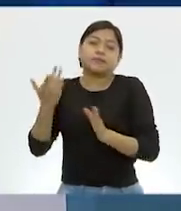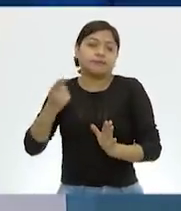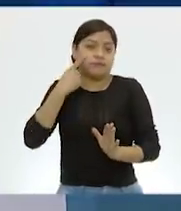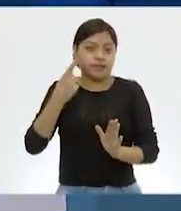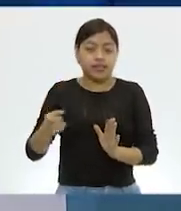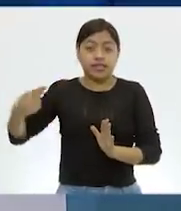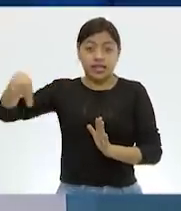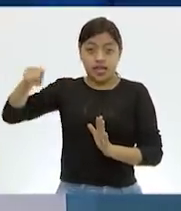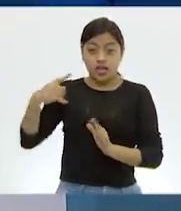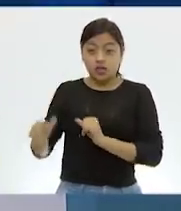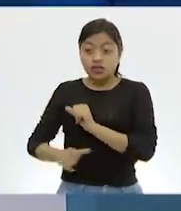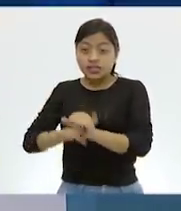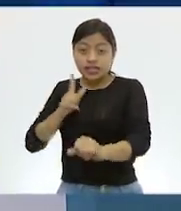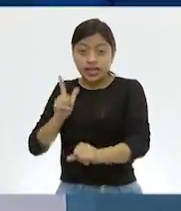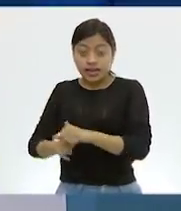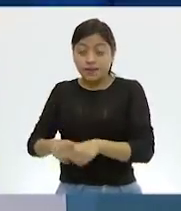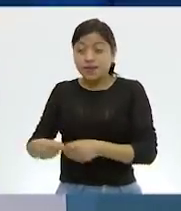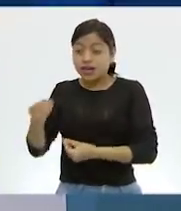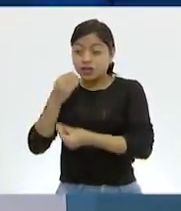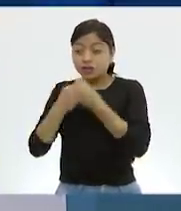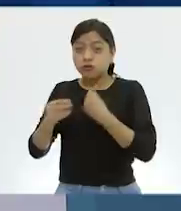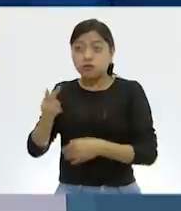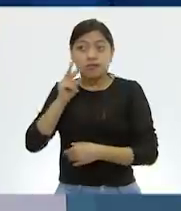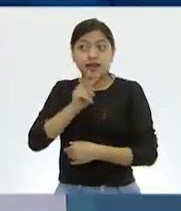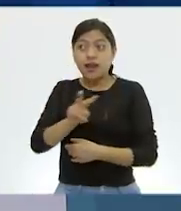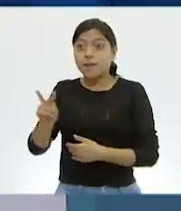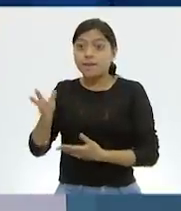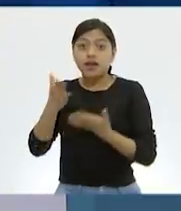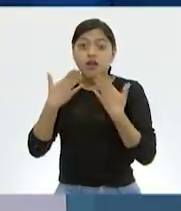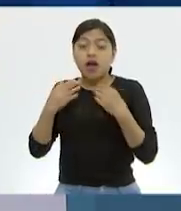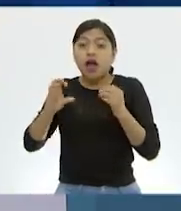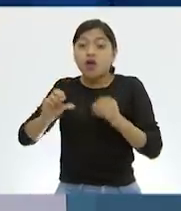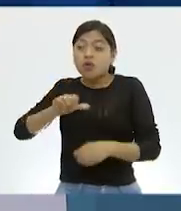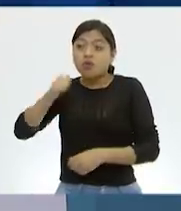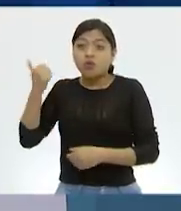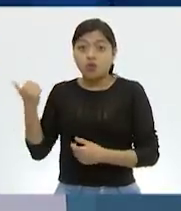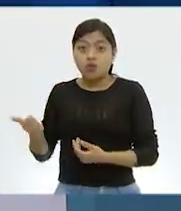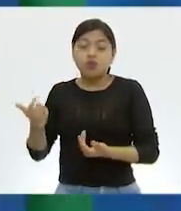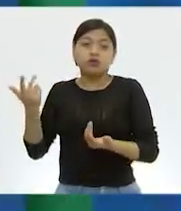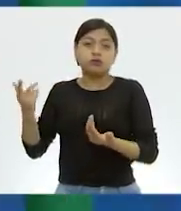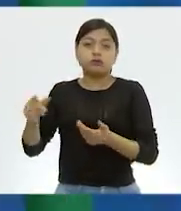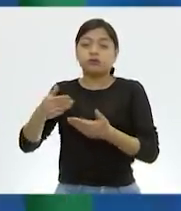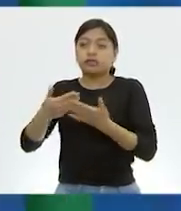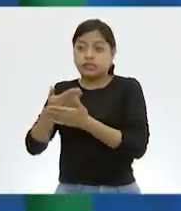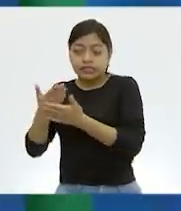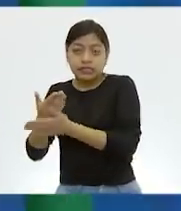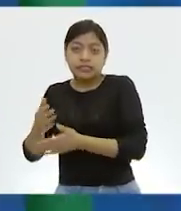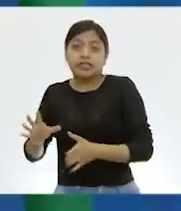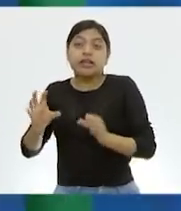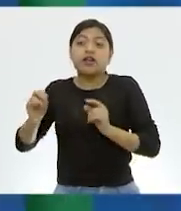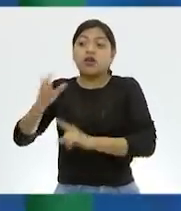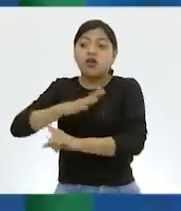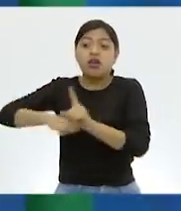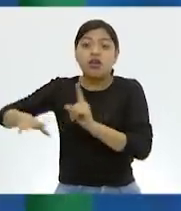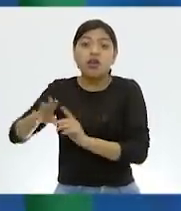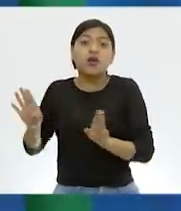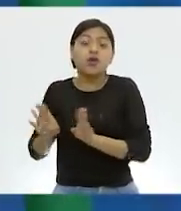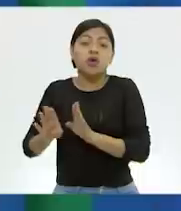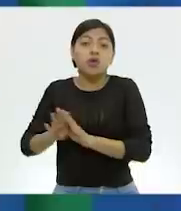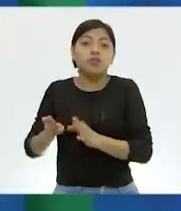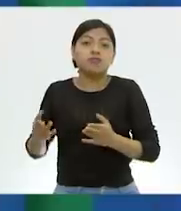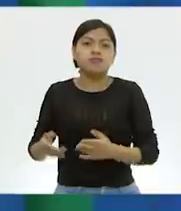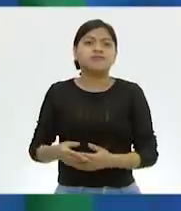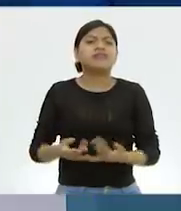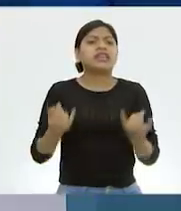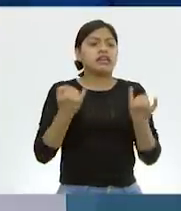su alimentación, reproducción o cómo se relacionan con el medio. Maestra, ¿y hay más causas que afectan a las